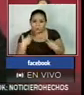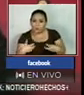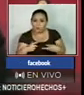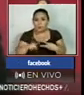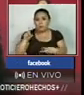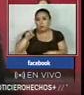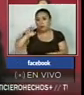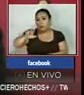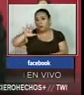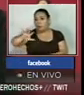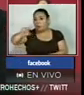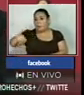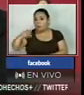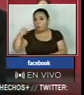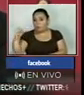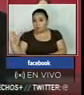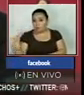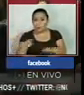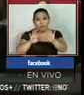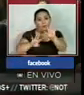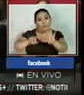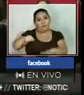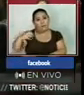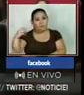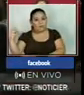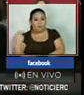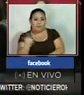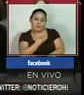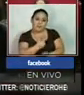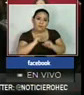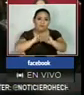135 mil casos y más de 9 mil fallecidos.